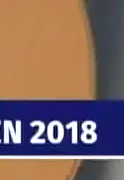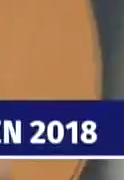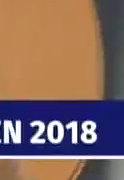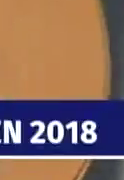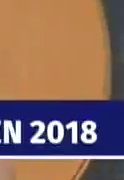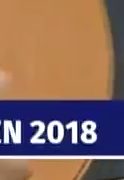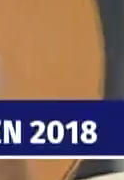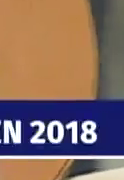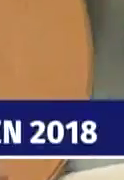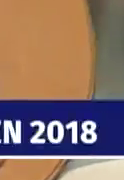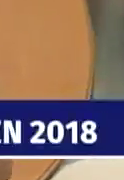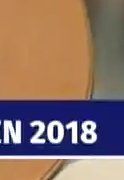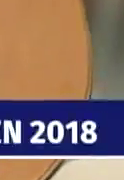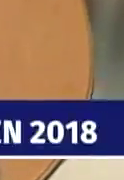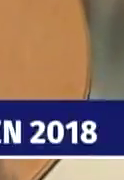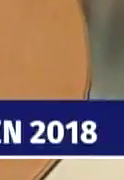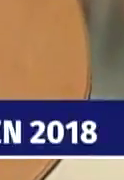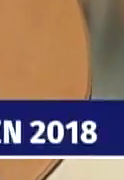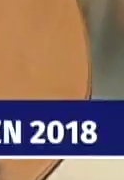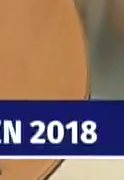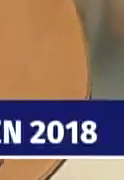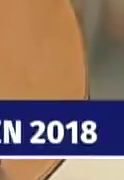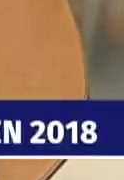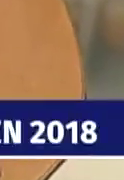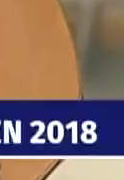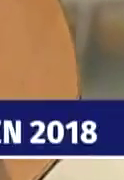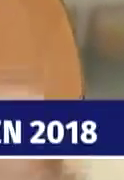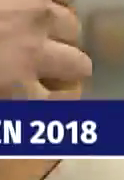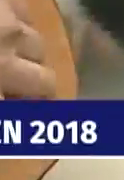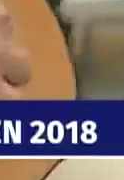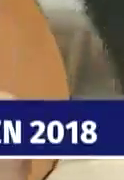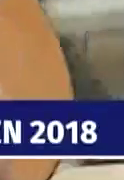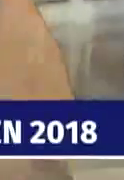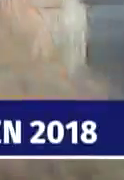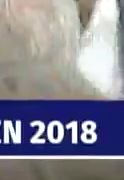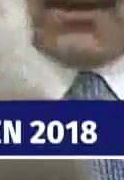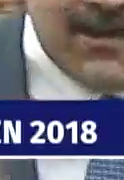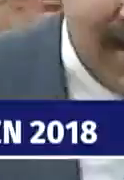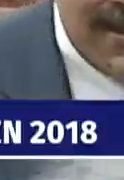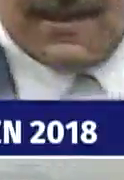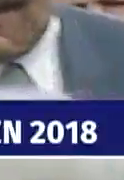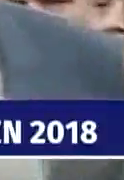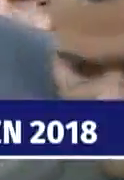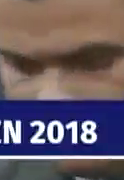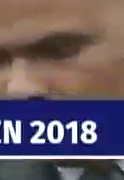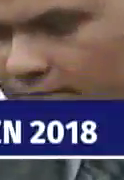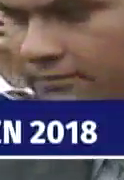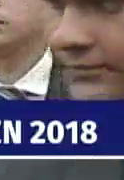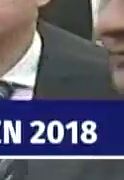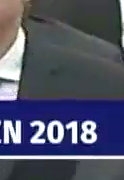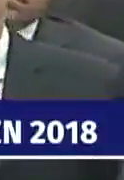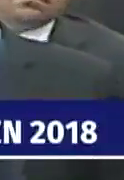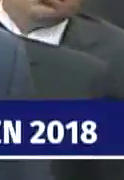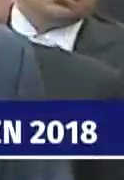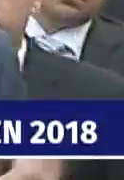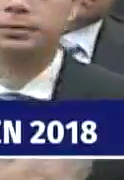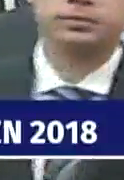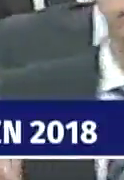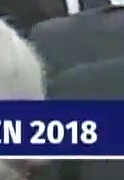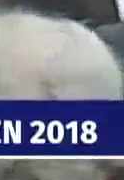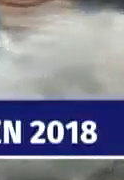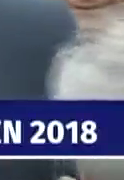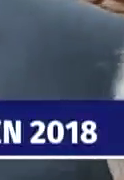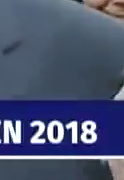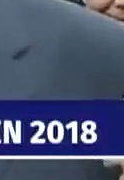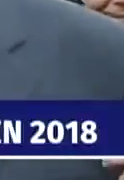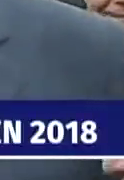el presidente Nicolás Maduro Moro, saludando a cada uno de los presentes, escritores, analistas políticos, además intelectuales